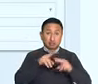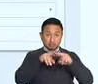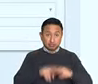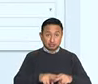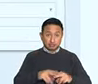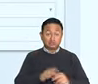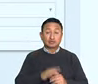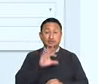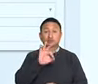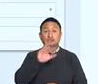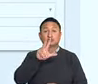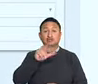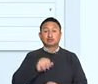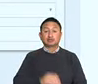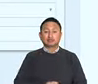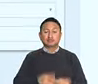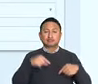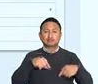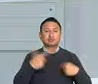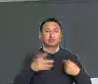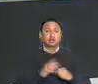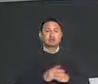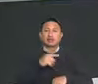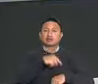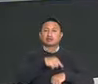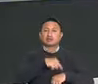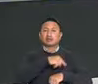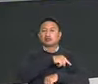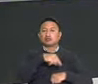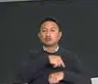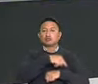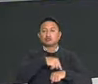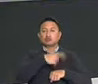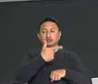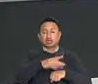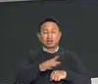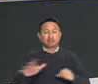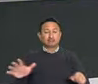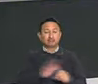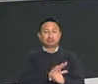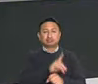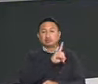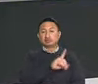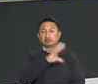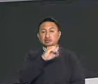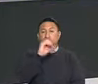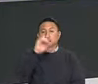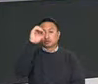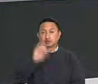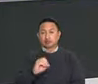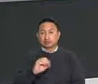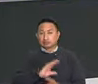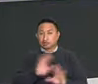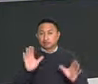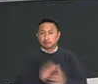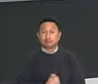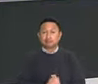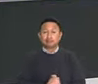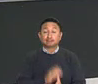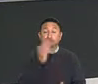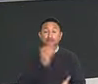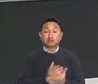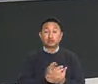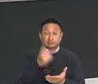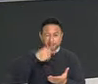está desenvolviendo. Esto ya es cuestión de pocas horas. Pocas horas tendremos ya el 100%. Vamos a una